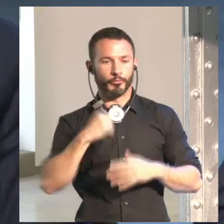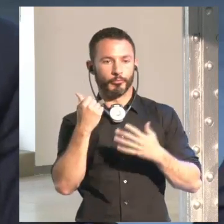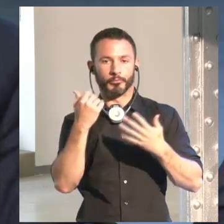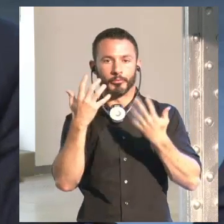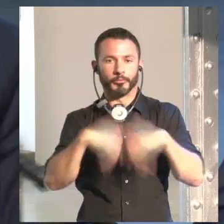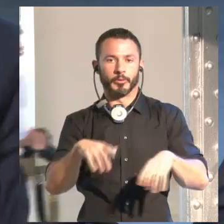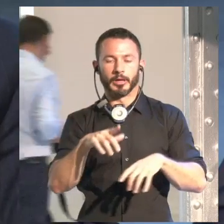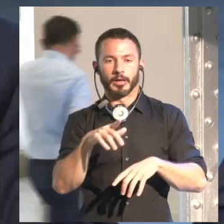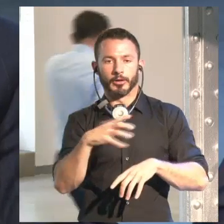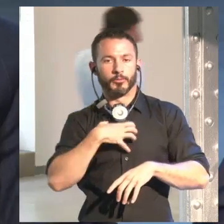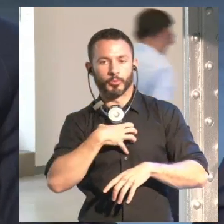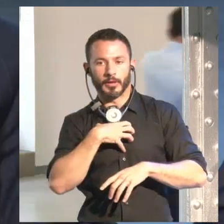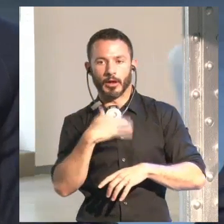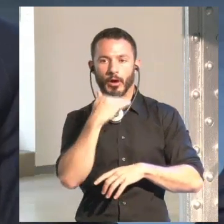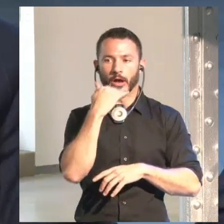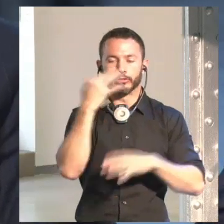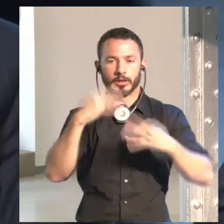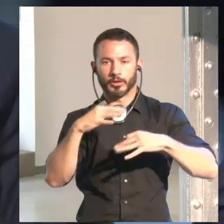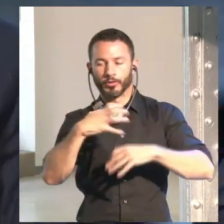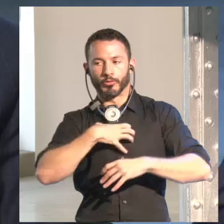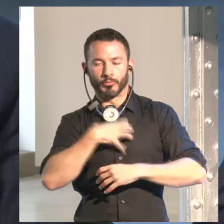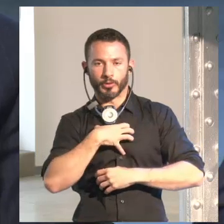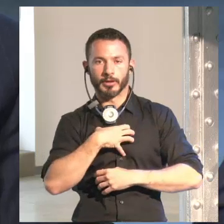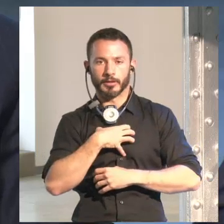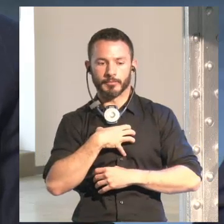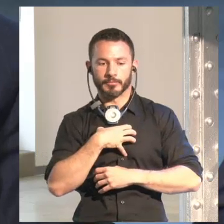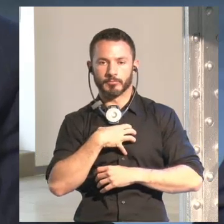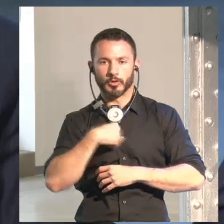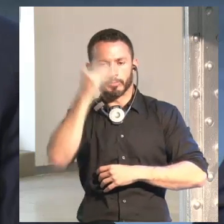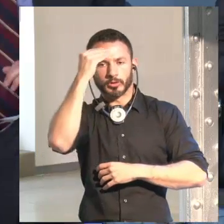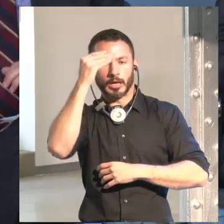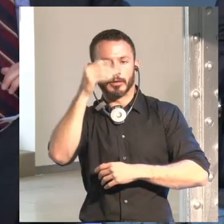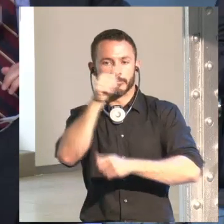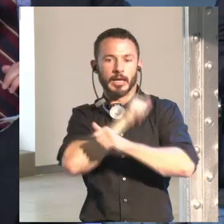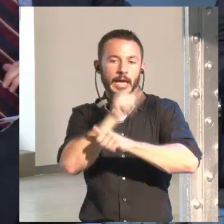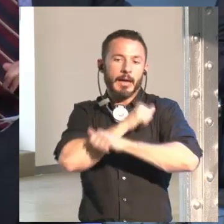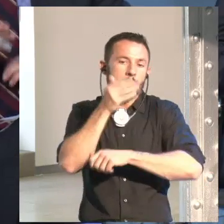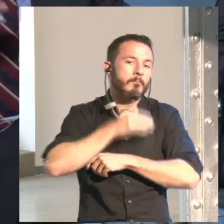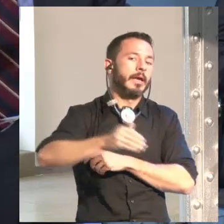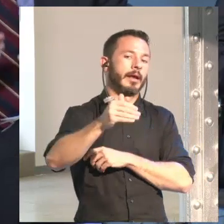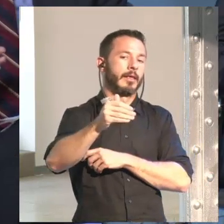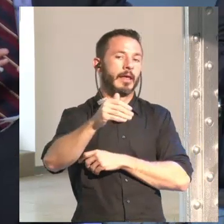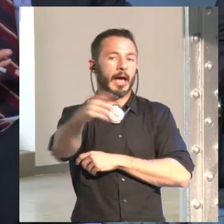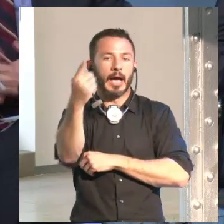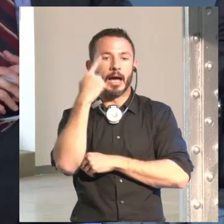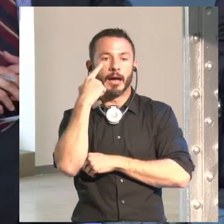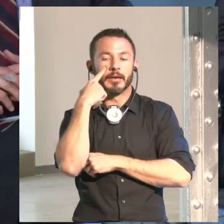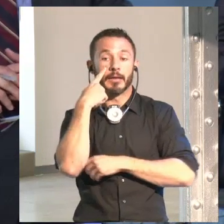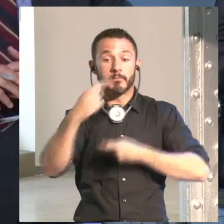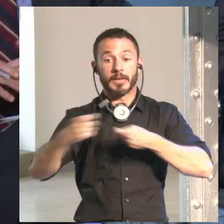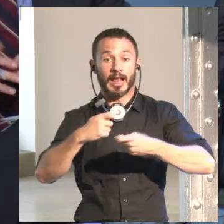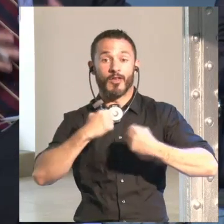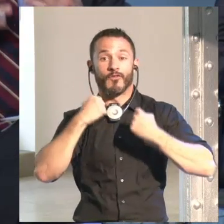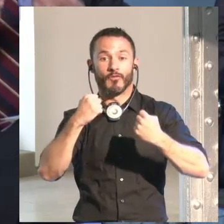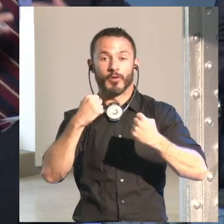forma sencilla. Yo creo que el último punto es que hay muchas expectativas y mucha esperanza de que las fuerzas del mercado